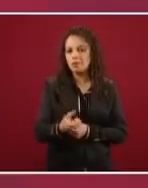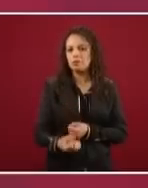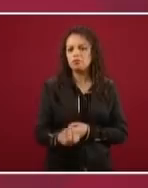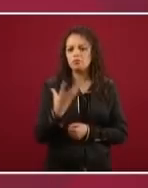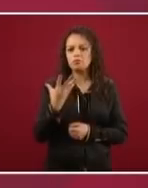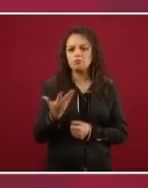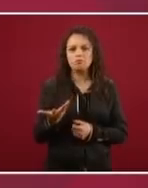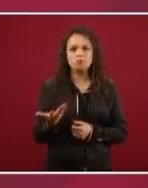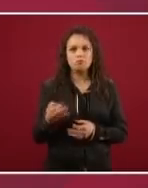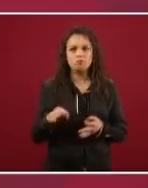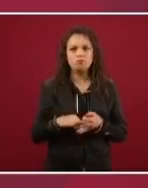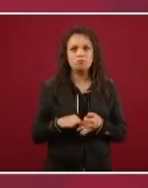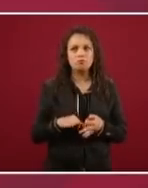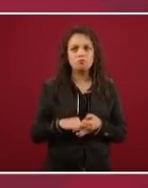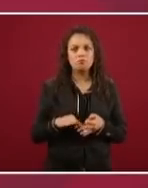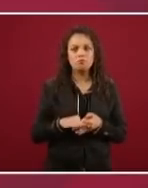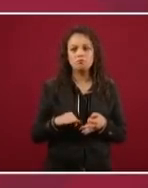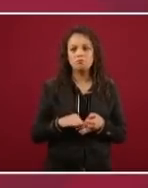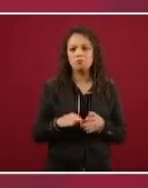cómo